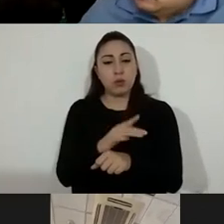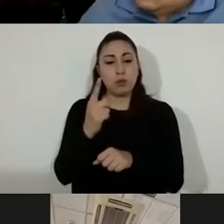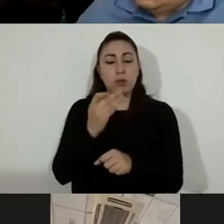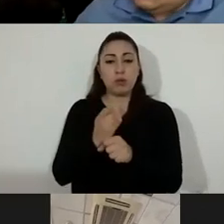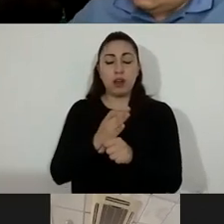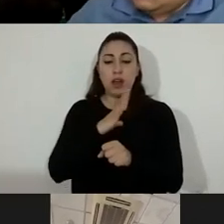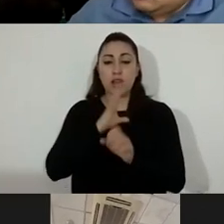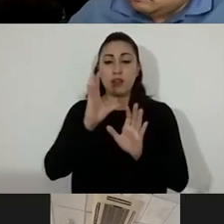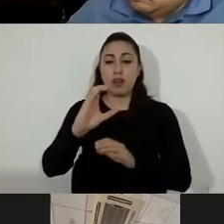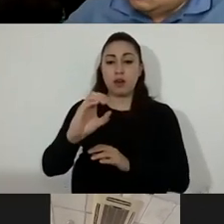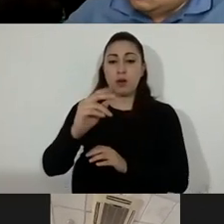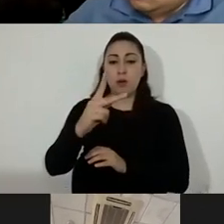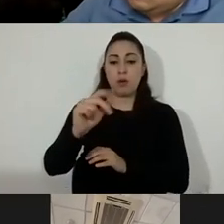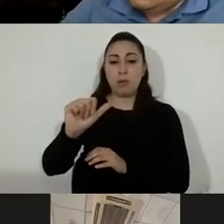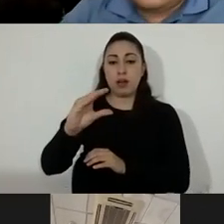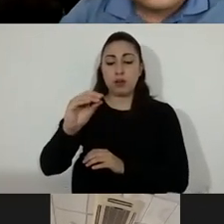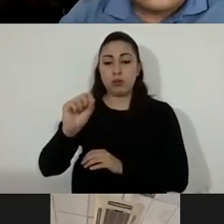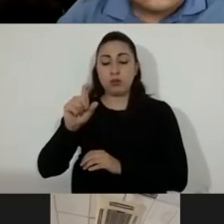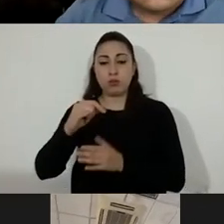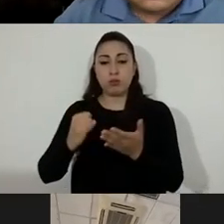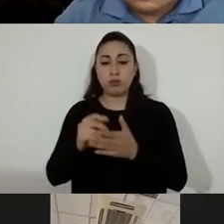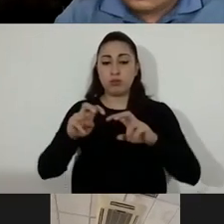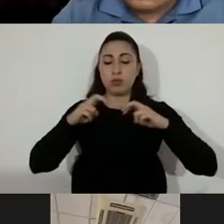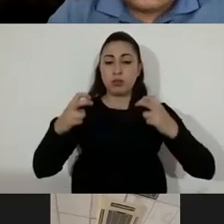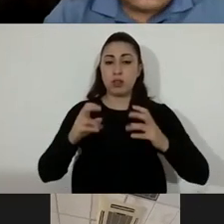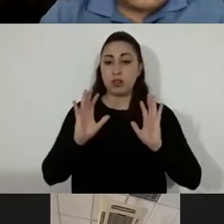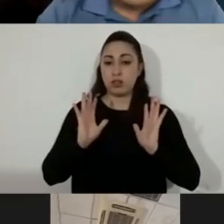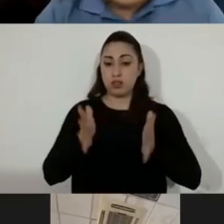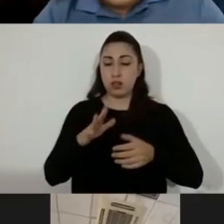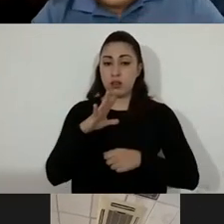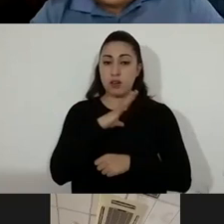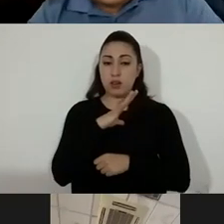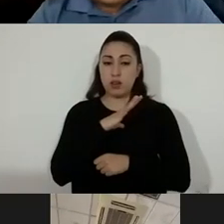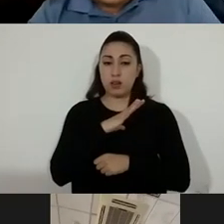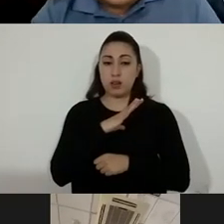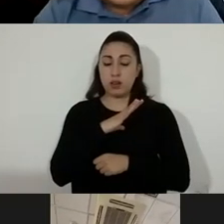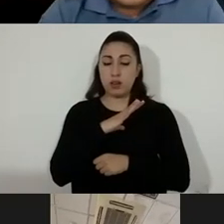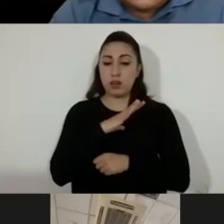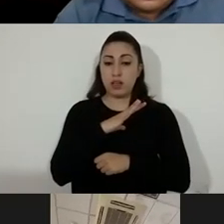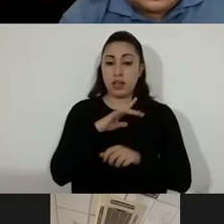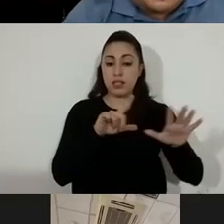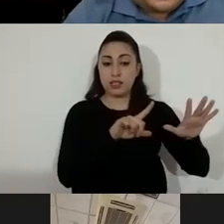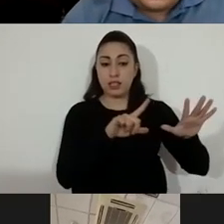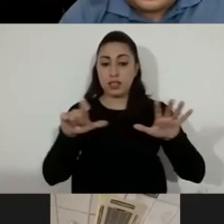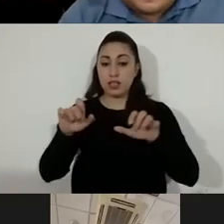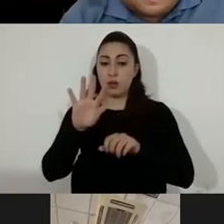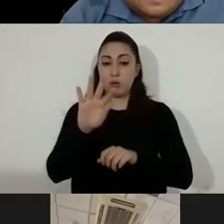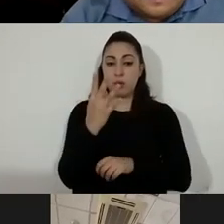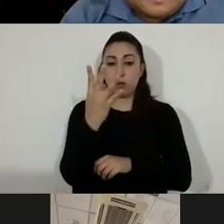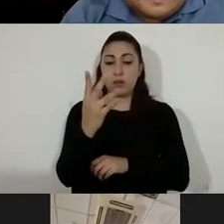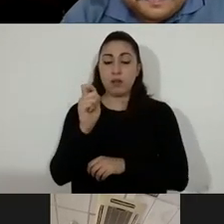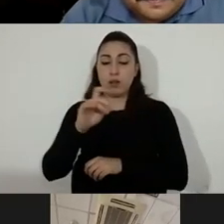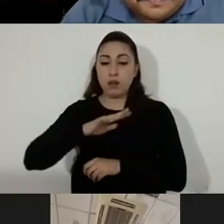de ejecución y vigilancia conformados en al menos 744